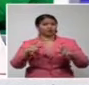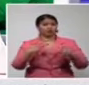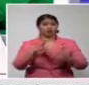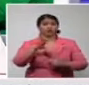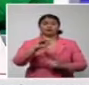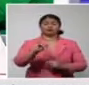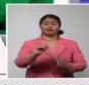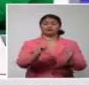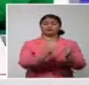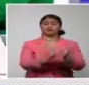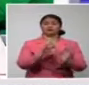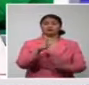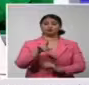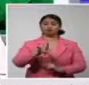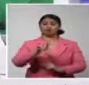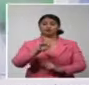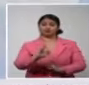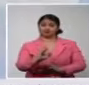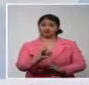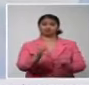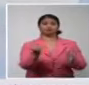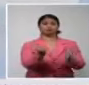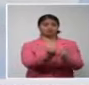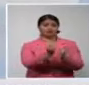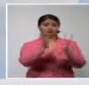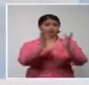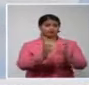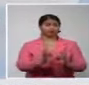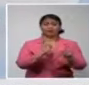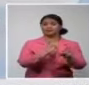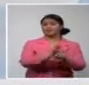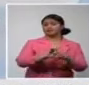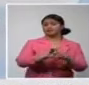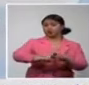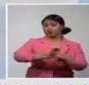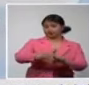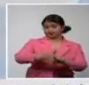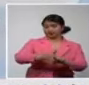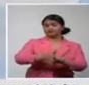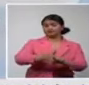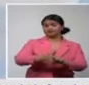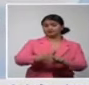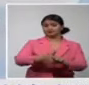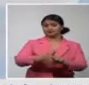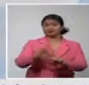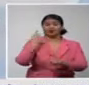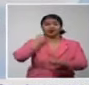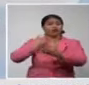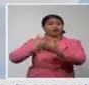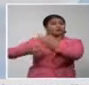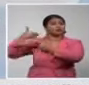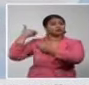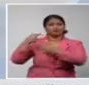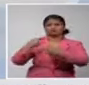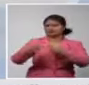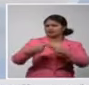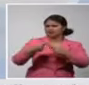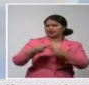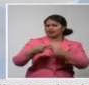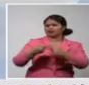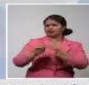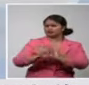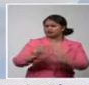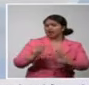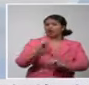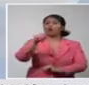46.197 pacientes diagnosticados desde el inicio de la pandemia, que próximamente vamos a cumplir un año,